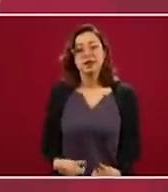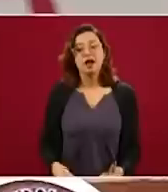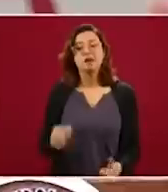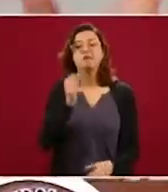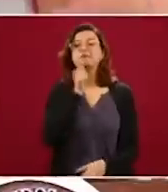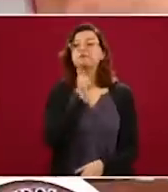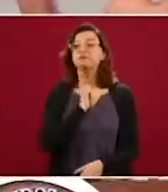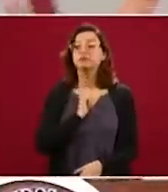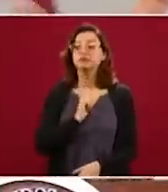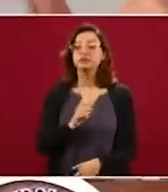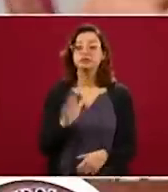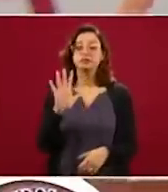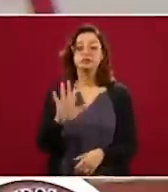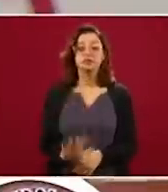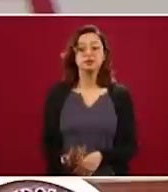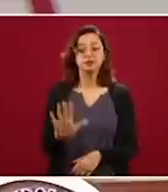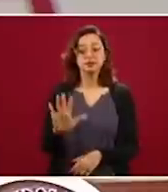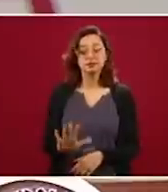de manera